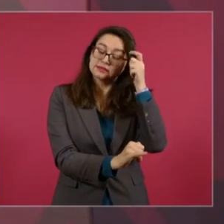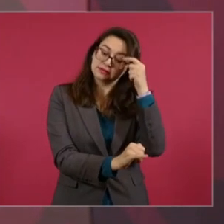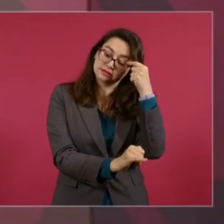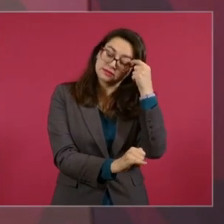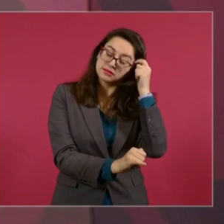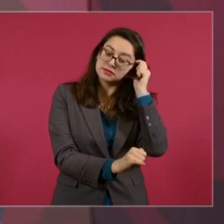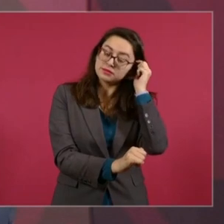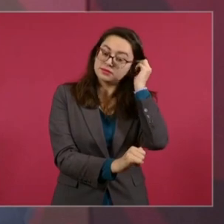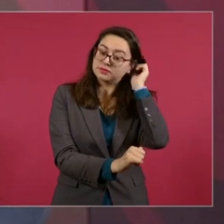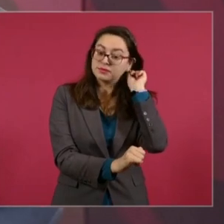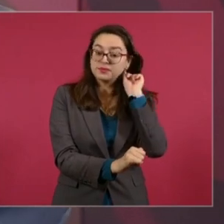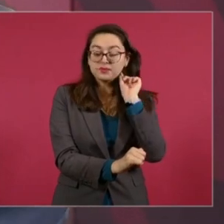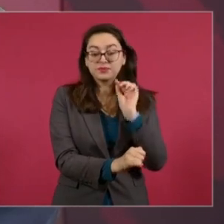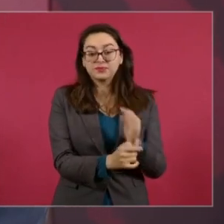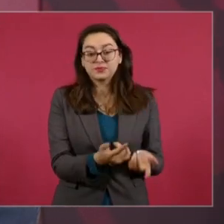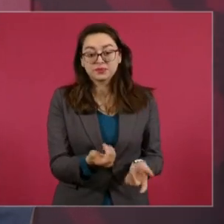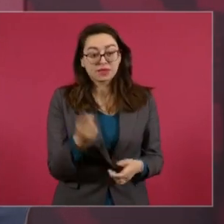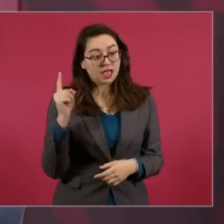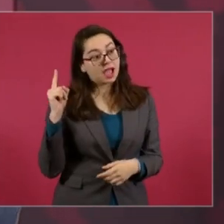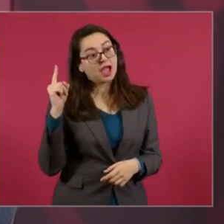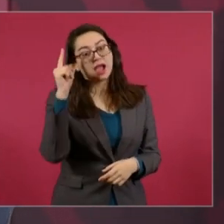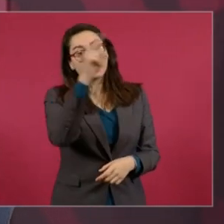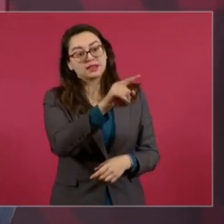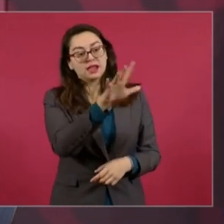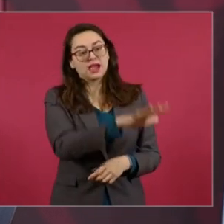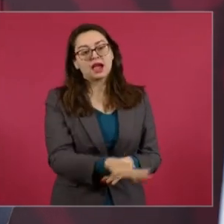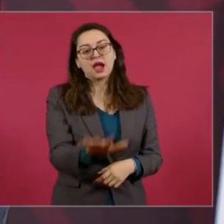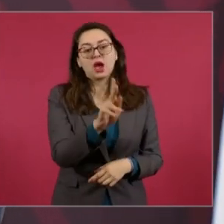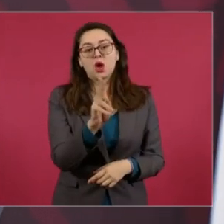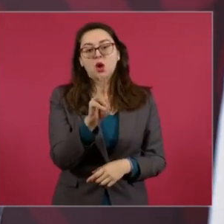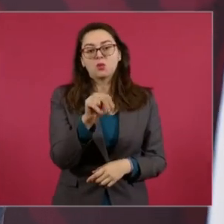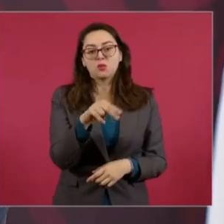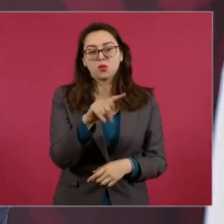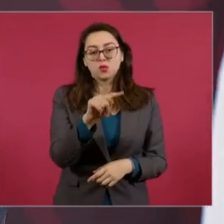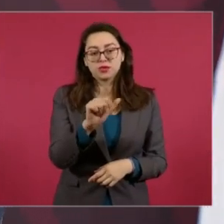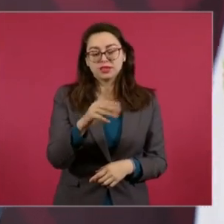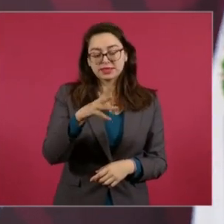Hacían reuniones allá en Punta Mita,